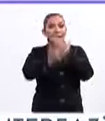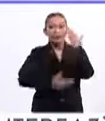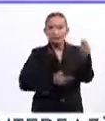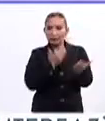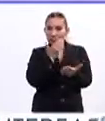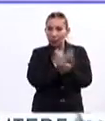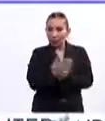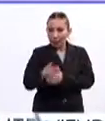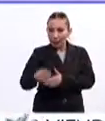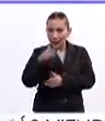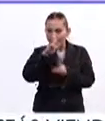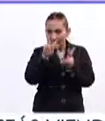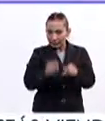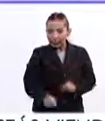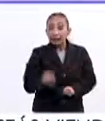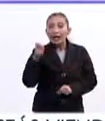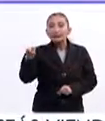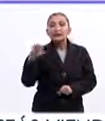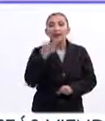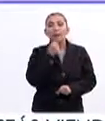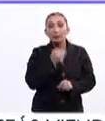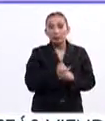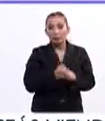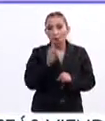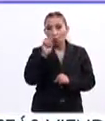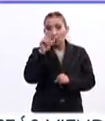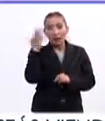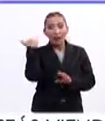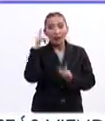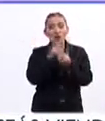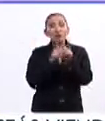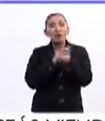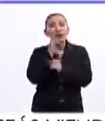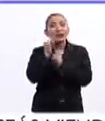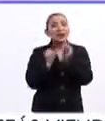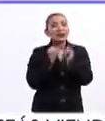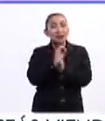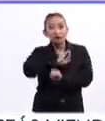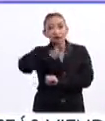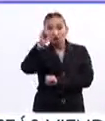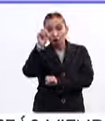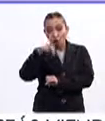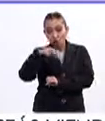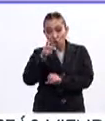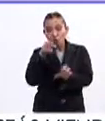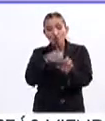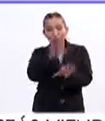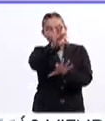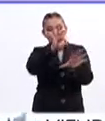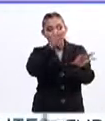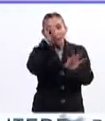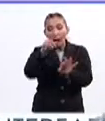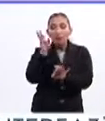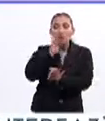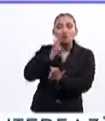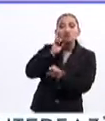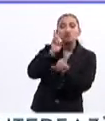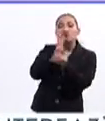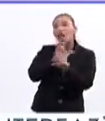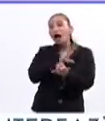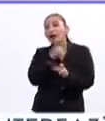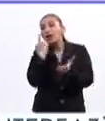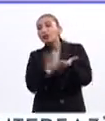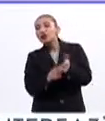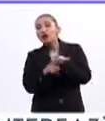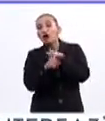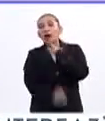servicio de la paz. Este investigador de la UNAM formó parte del Grupo Internacional de Expertos de la ONU que fueron seleccionados para verificar la